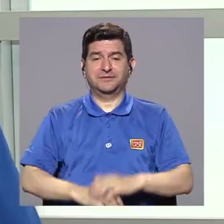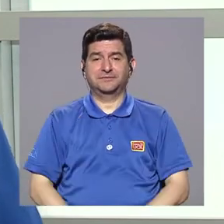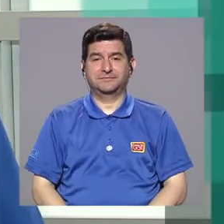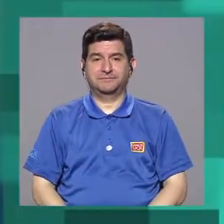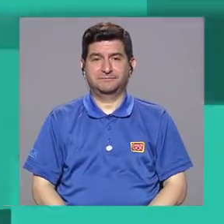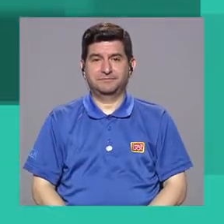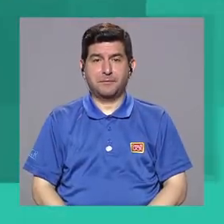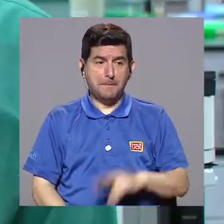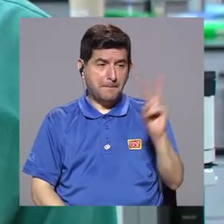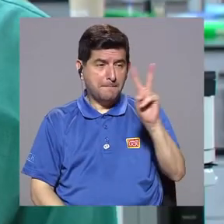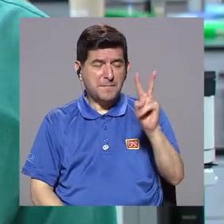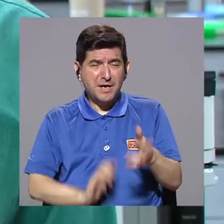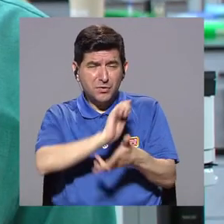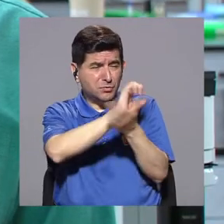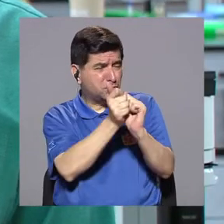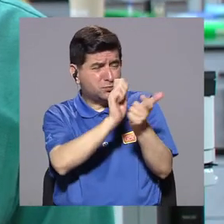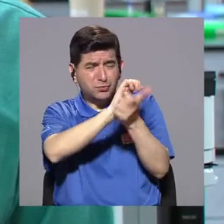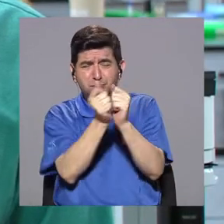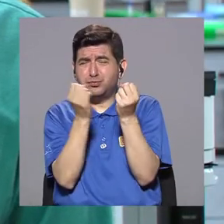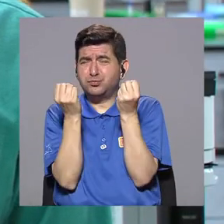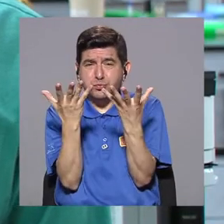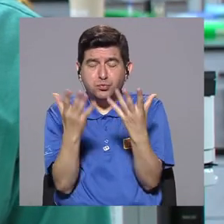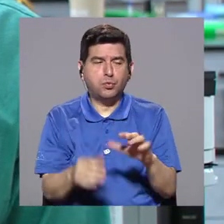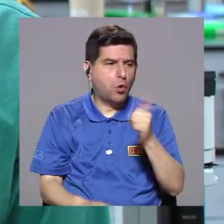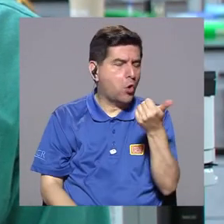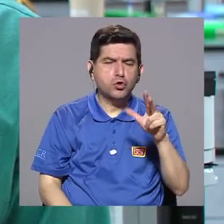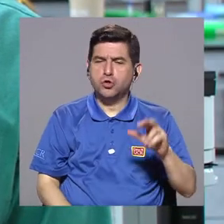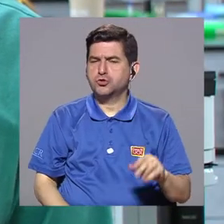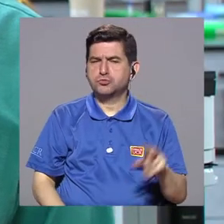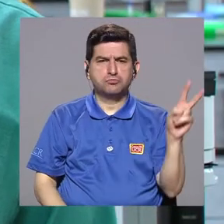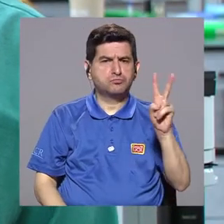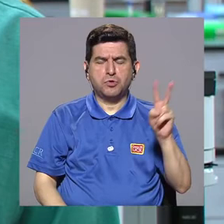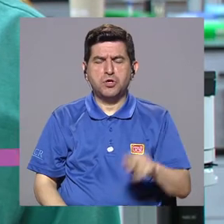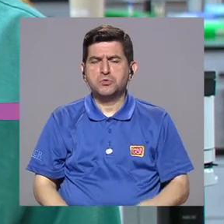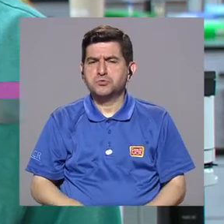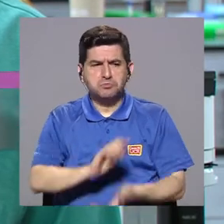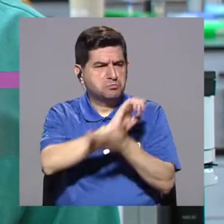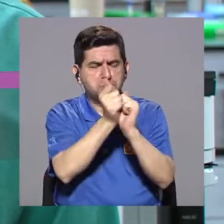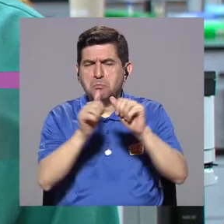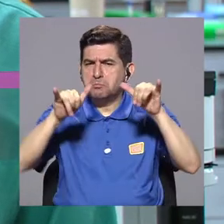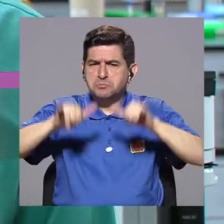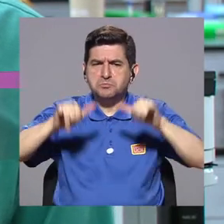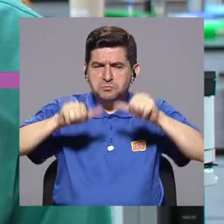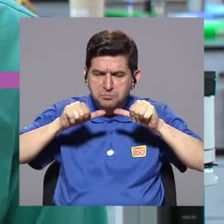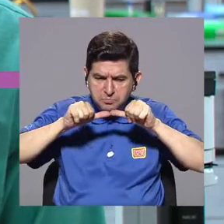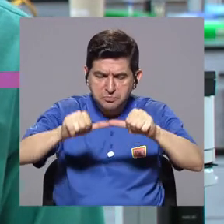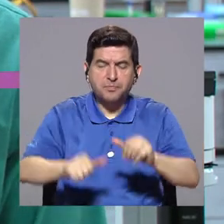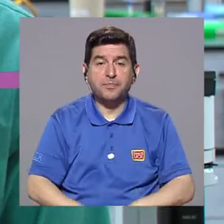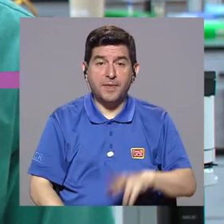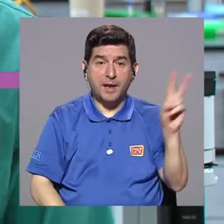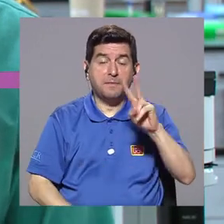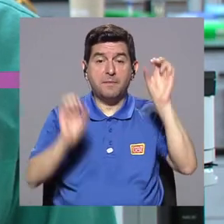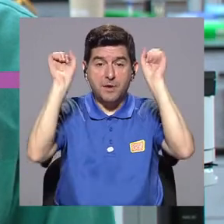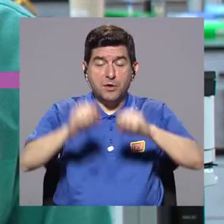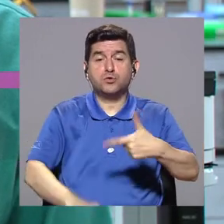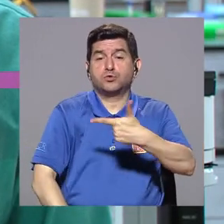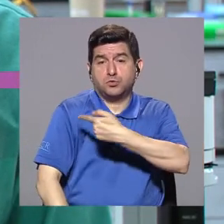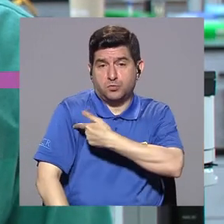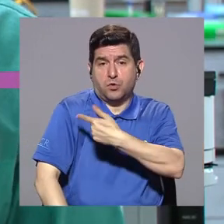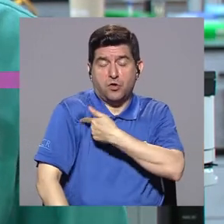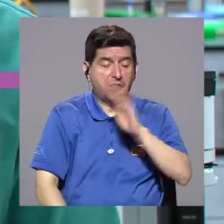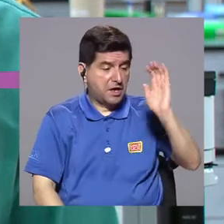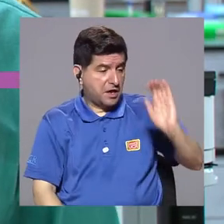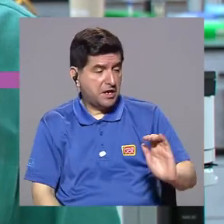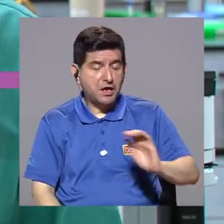salud. Digamos, hay virus que mutan muchísimo y hay virus que no mutan tanto, que son más estables. Por lo tanto, hay virus que